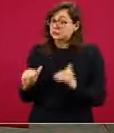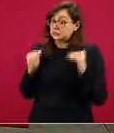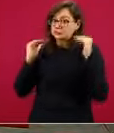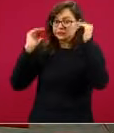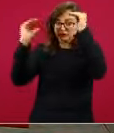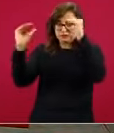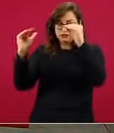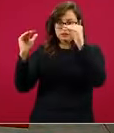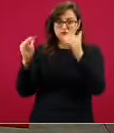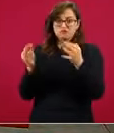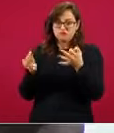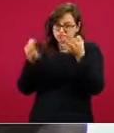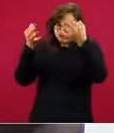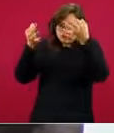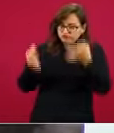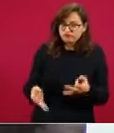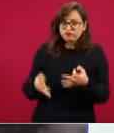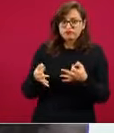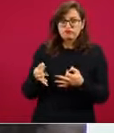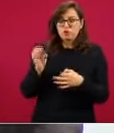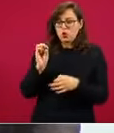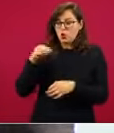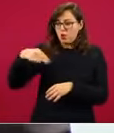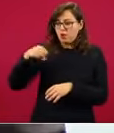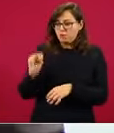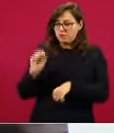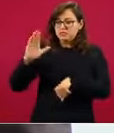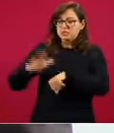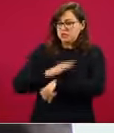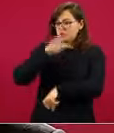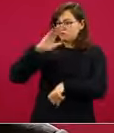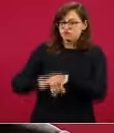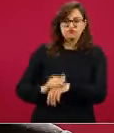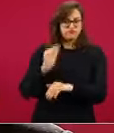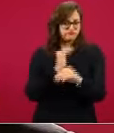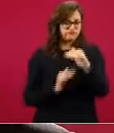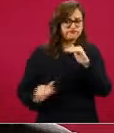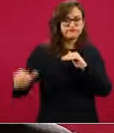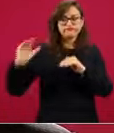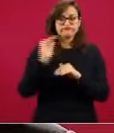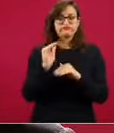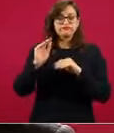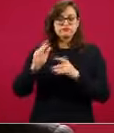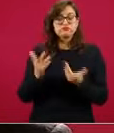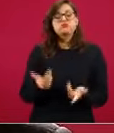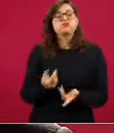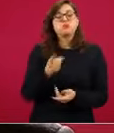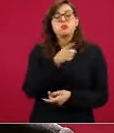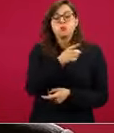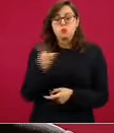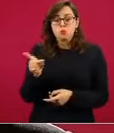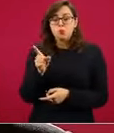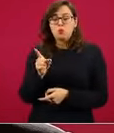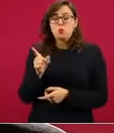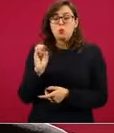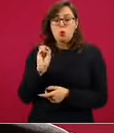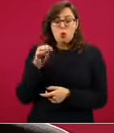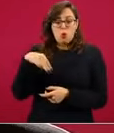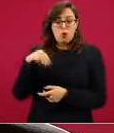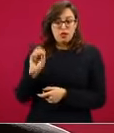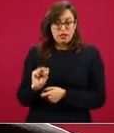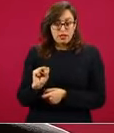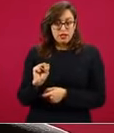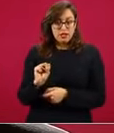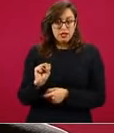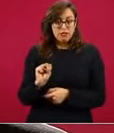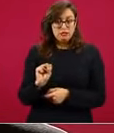desempeño, calificadas y certificadas por la OMS con alto desempeño, para que la propia OMS, y no solo la Organización